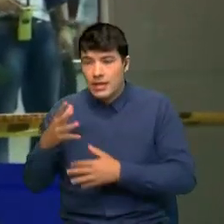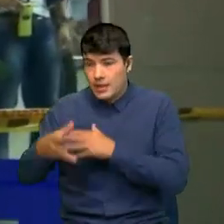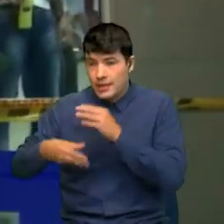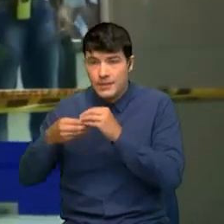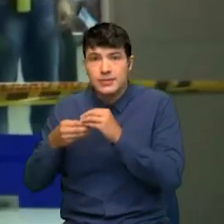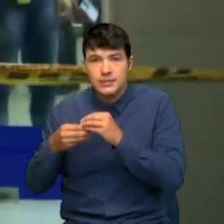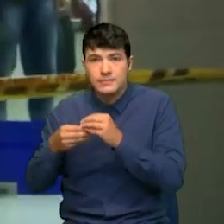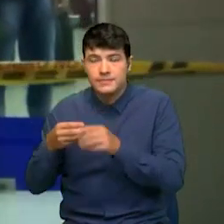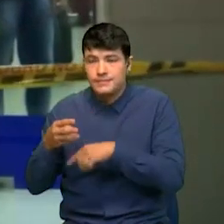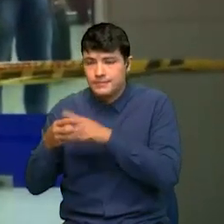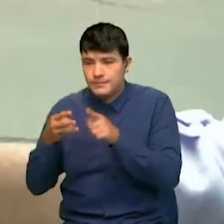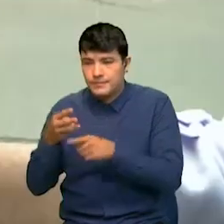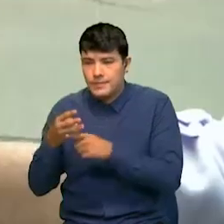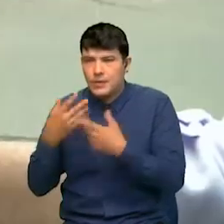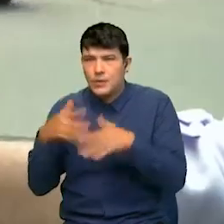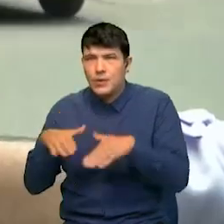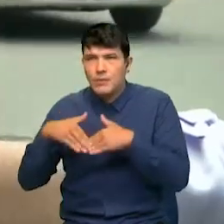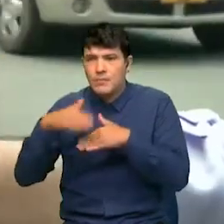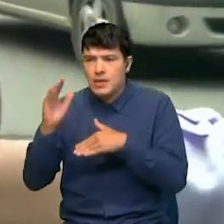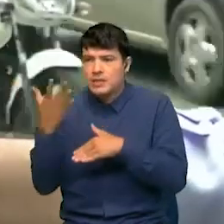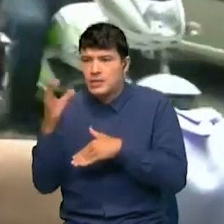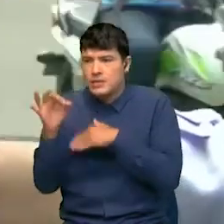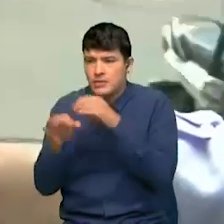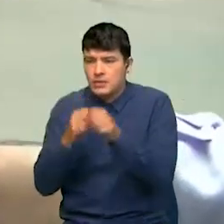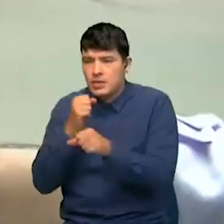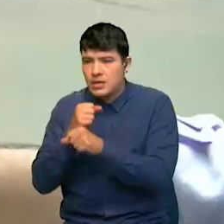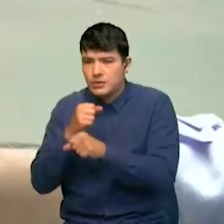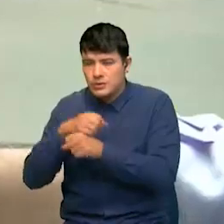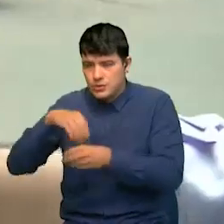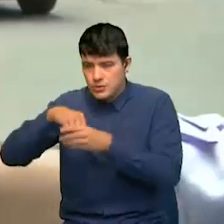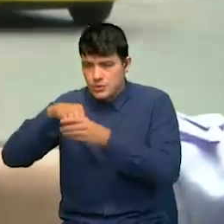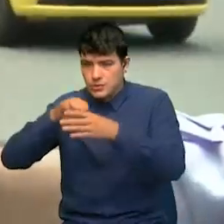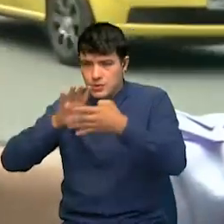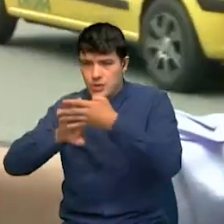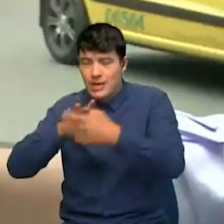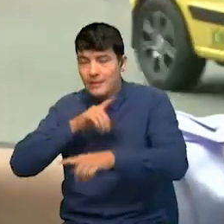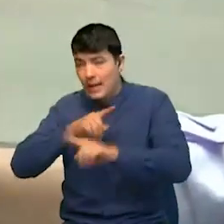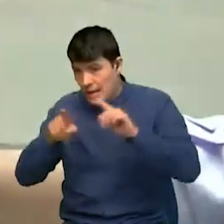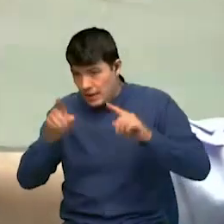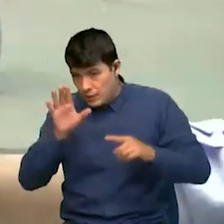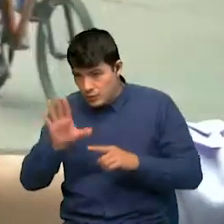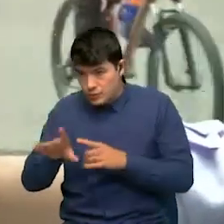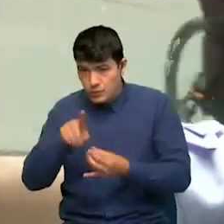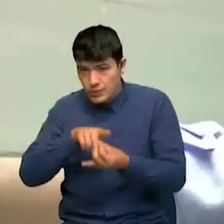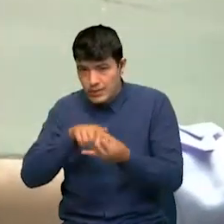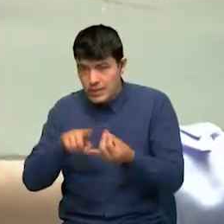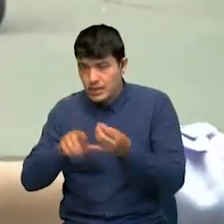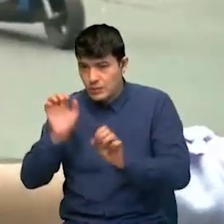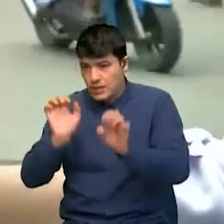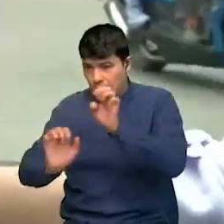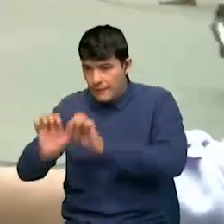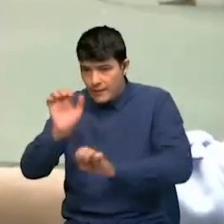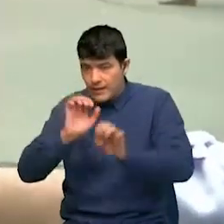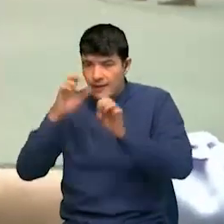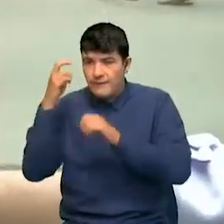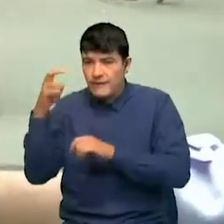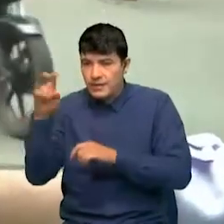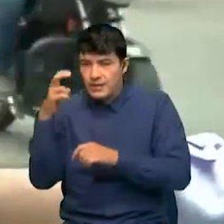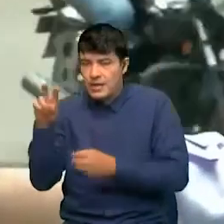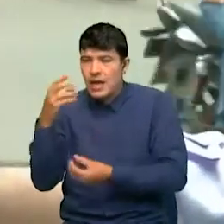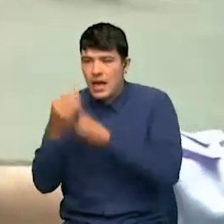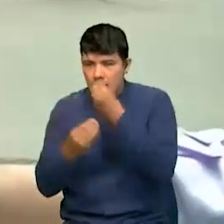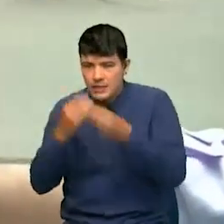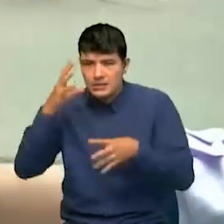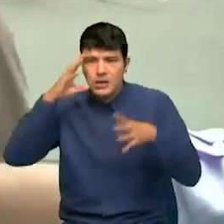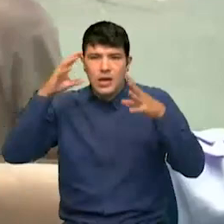los tres daría más de 50 años de prisión pero en este caso la defensa y la fiscalía harían un preacuerdo